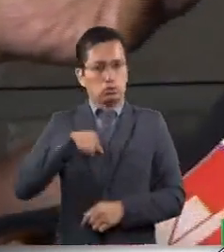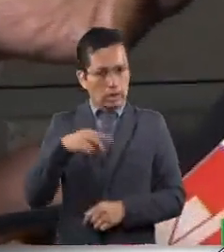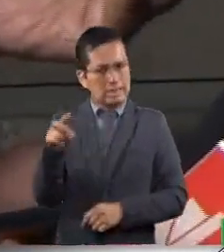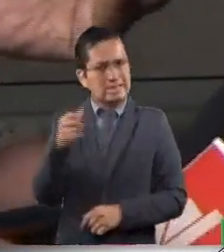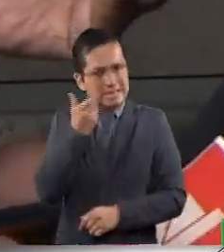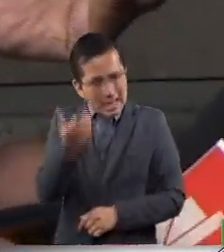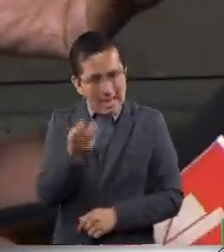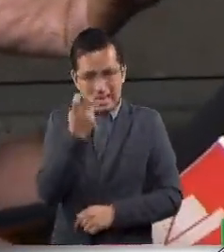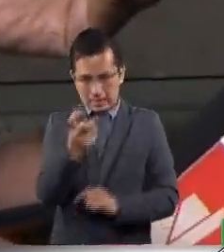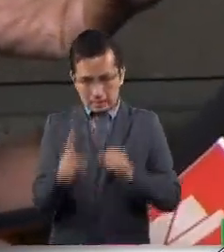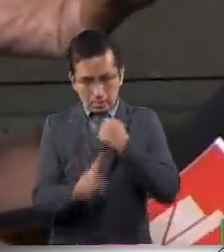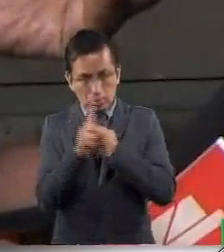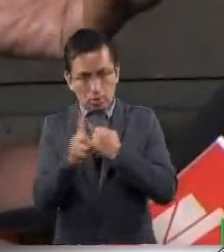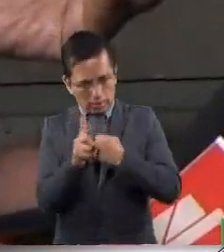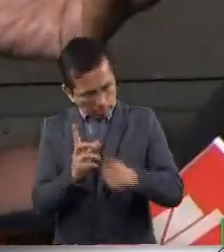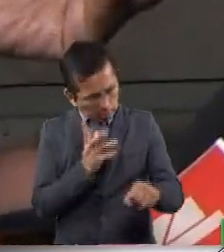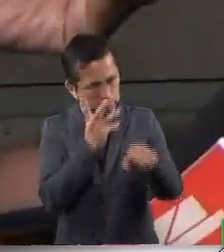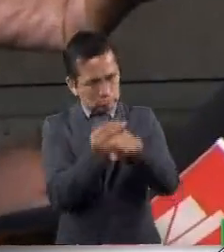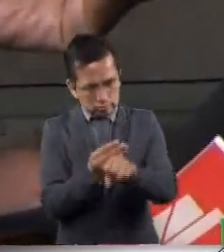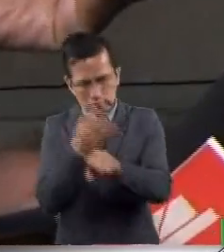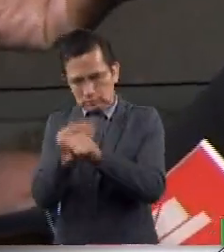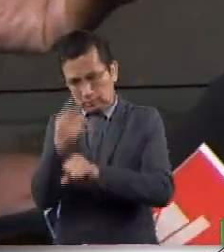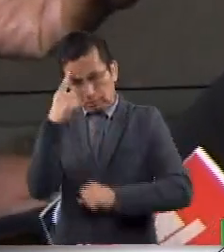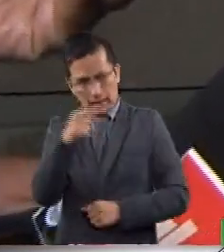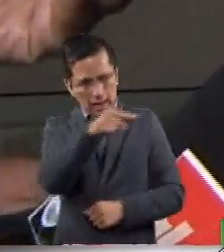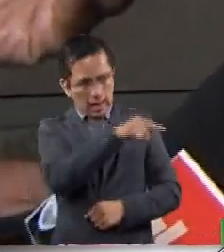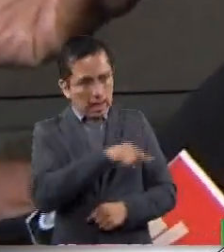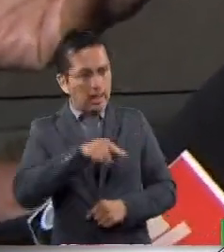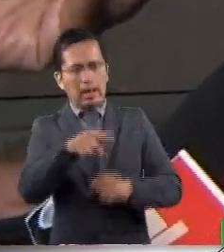está buscando el que los atletas estén